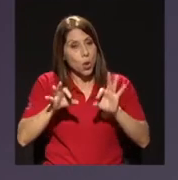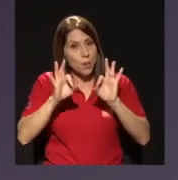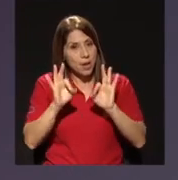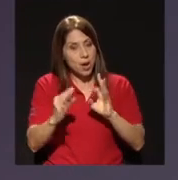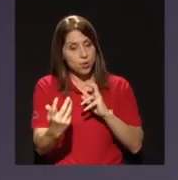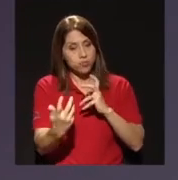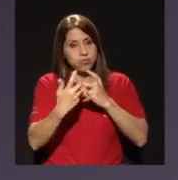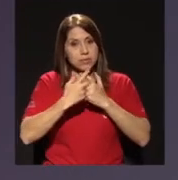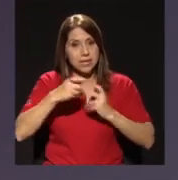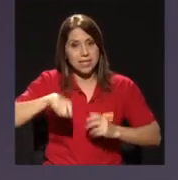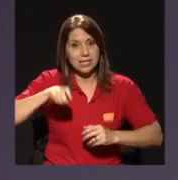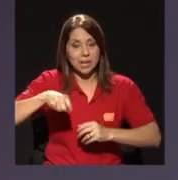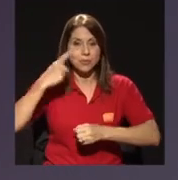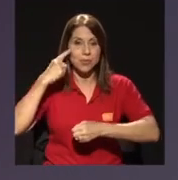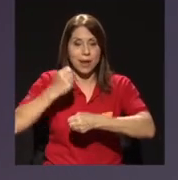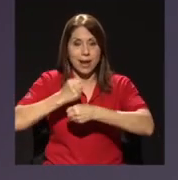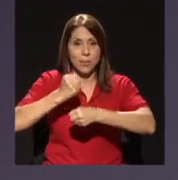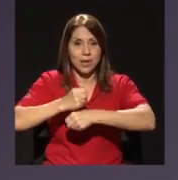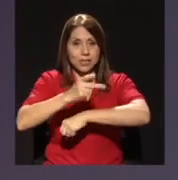para la operación portuaria.